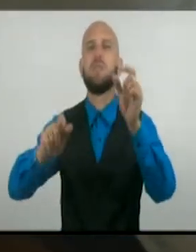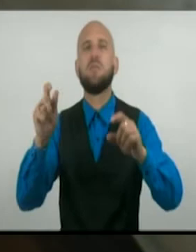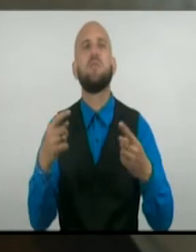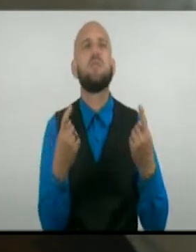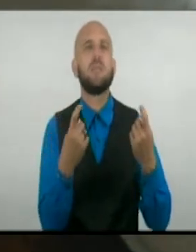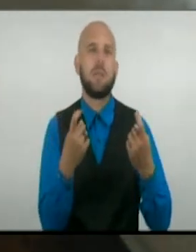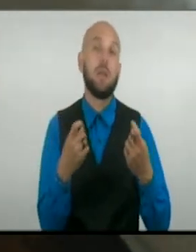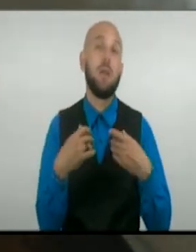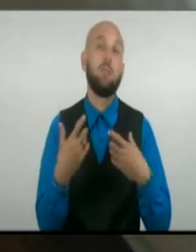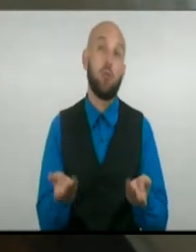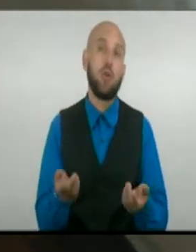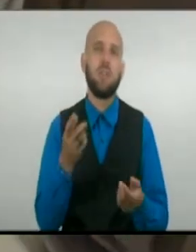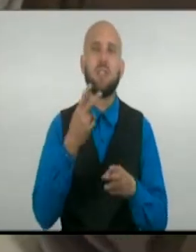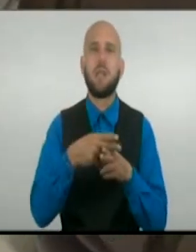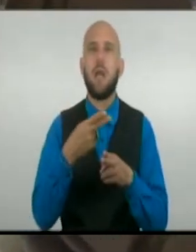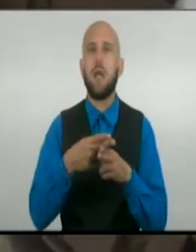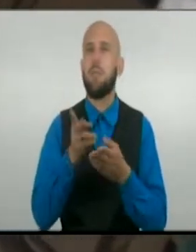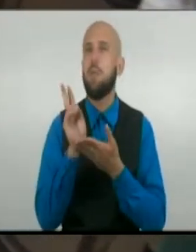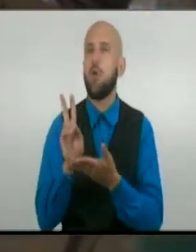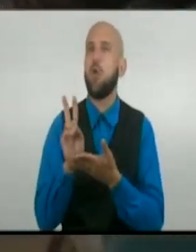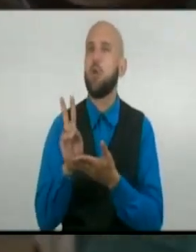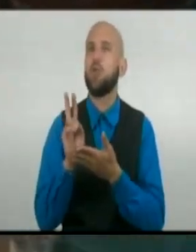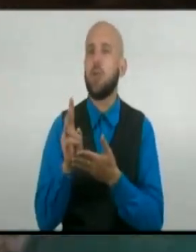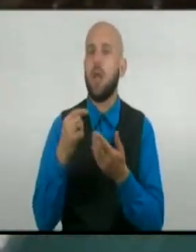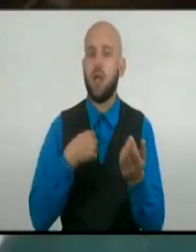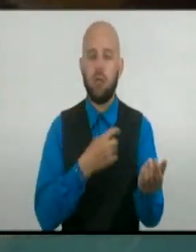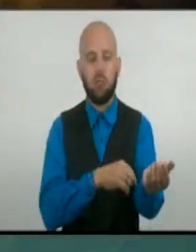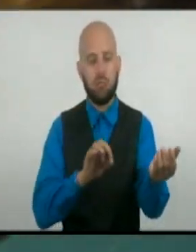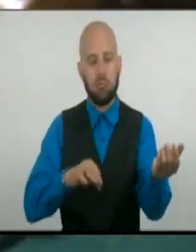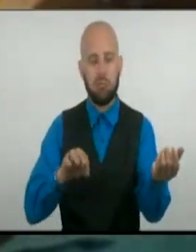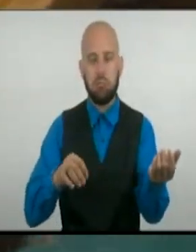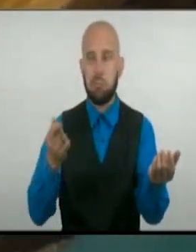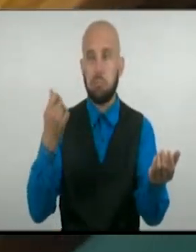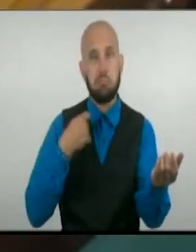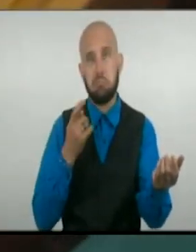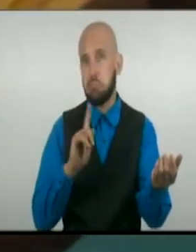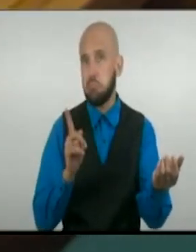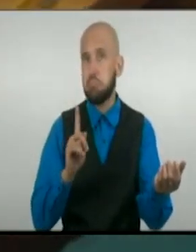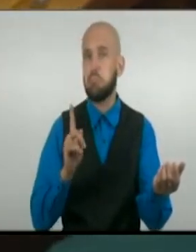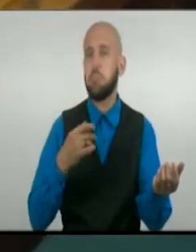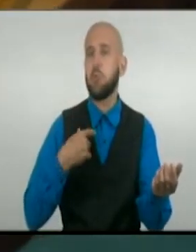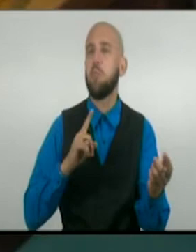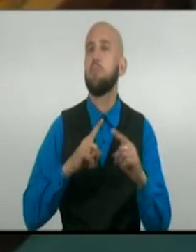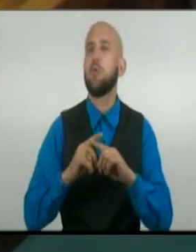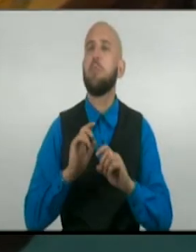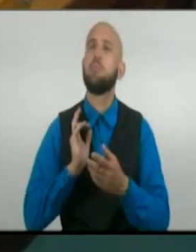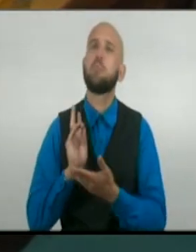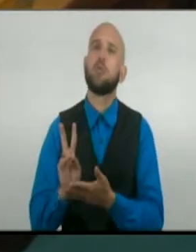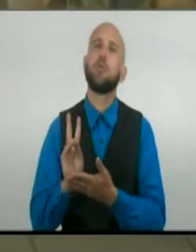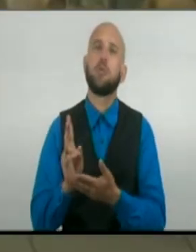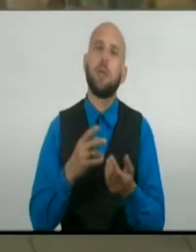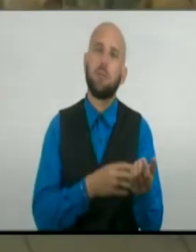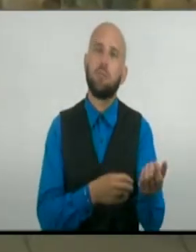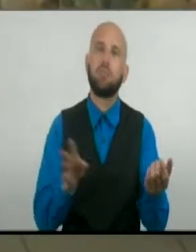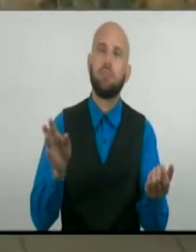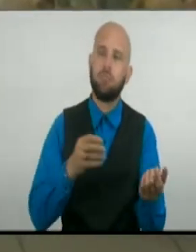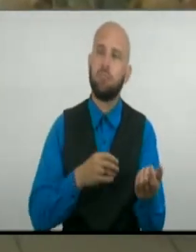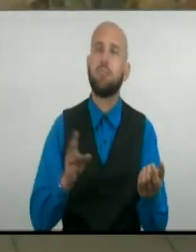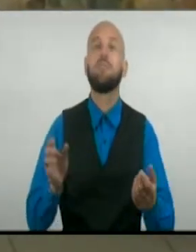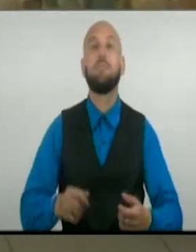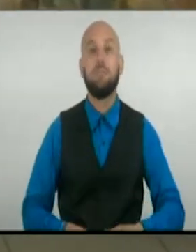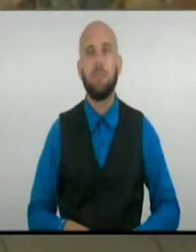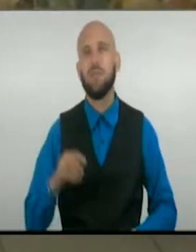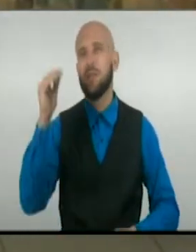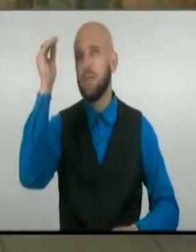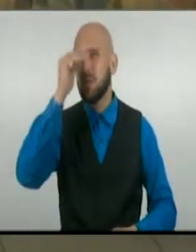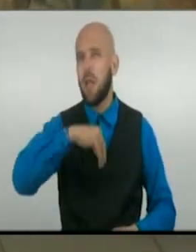donante voluntario tiene la capacidad y la competencia para decidir ser donante de sangre está bien informado sobre las